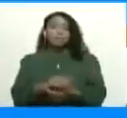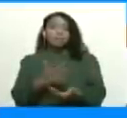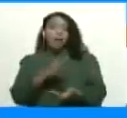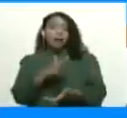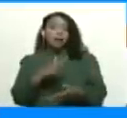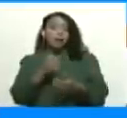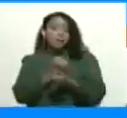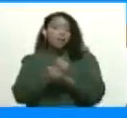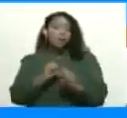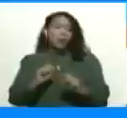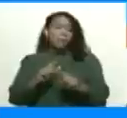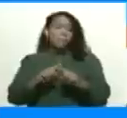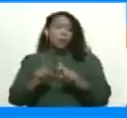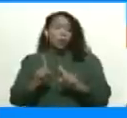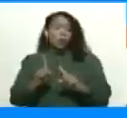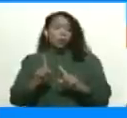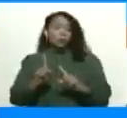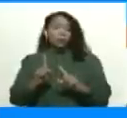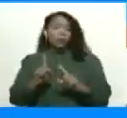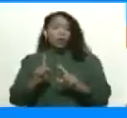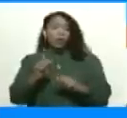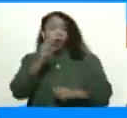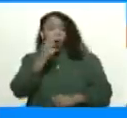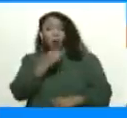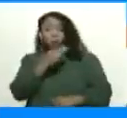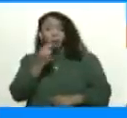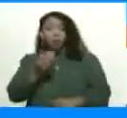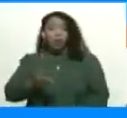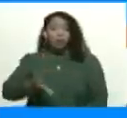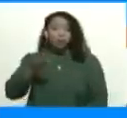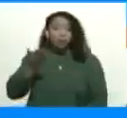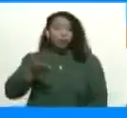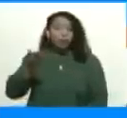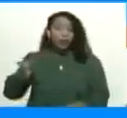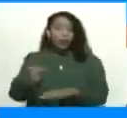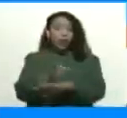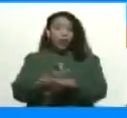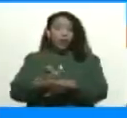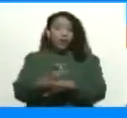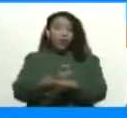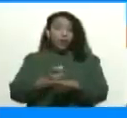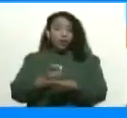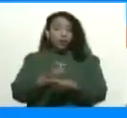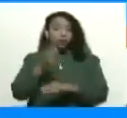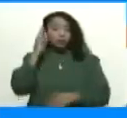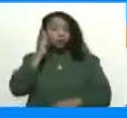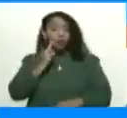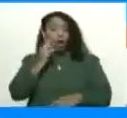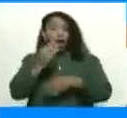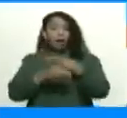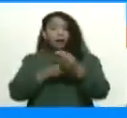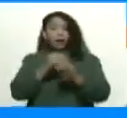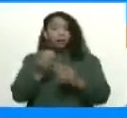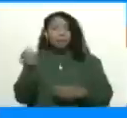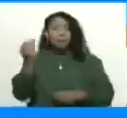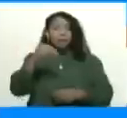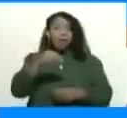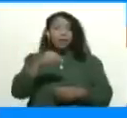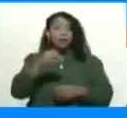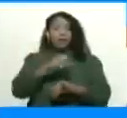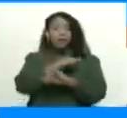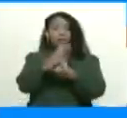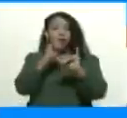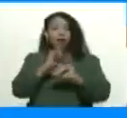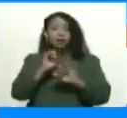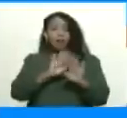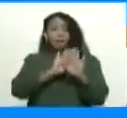y uno de los compromisos y de la prioridad del gobierno bolivariano es dar la mayor suma de